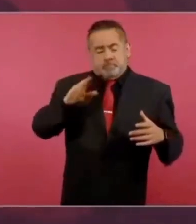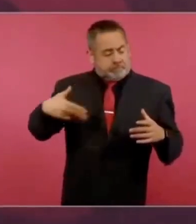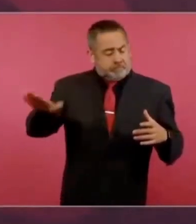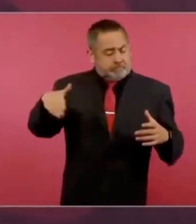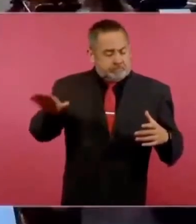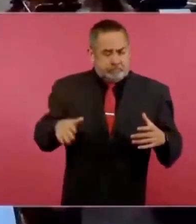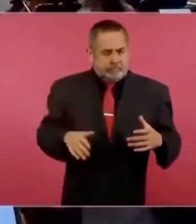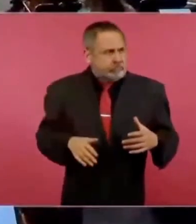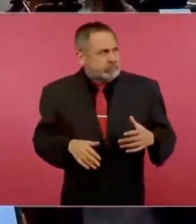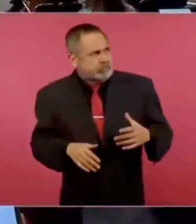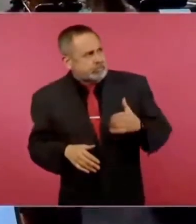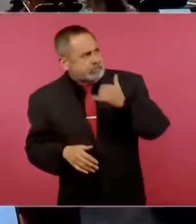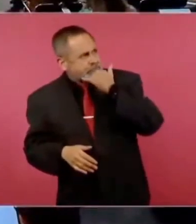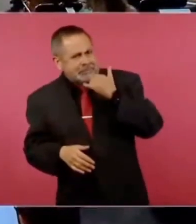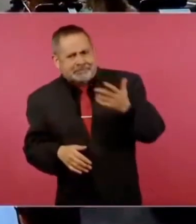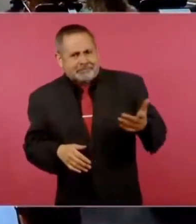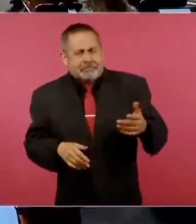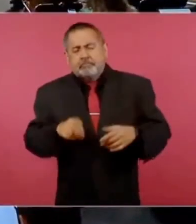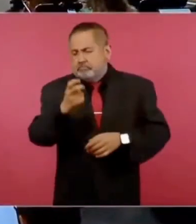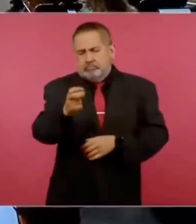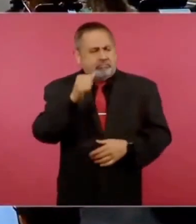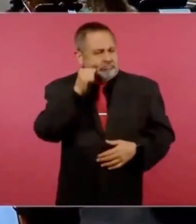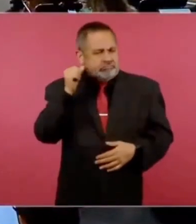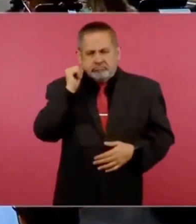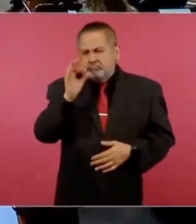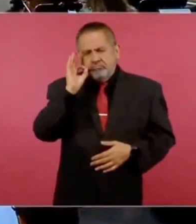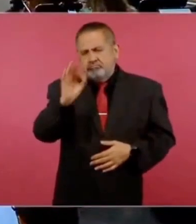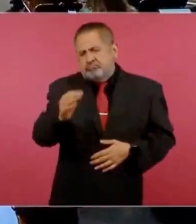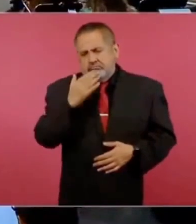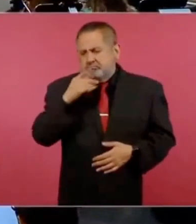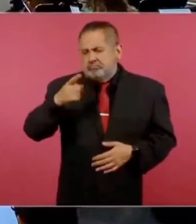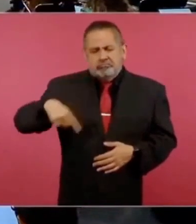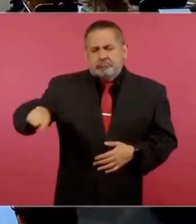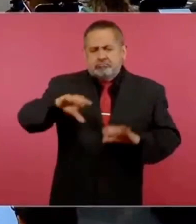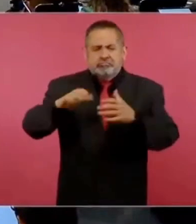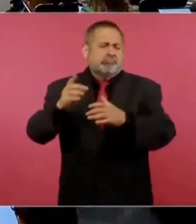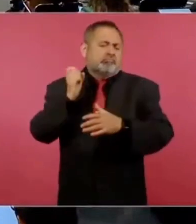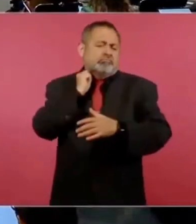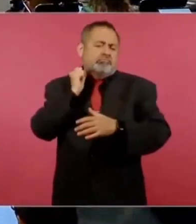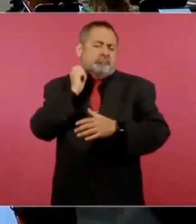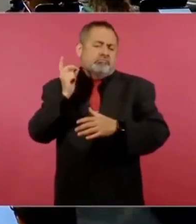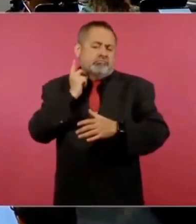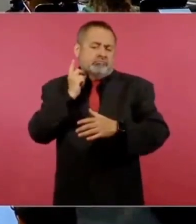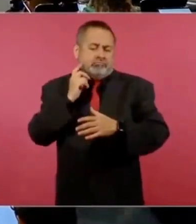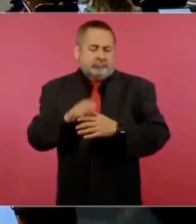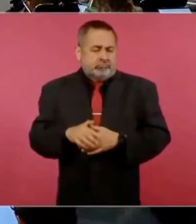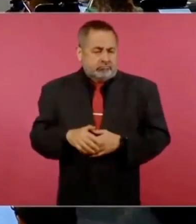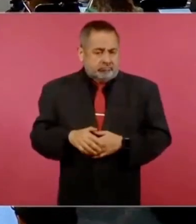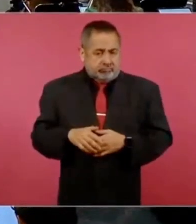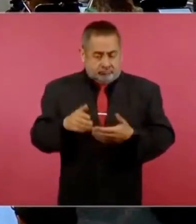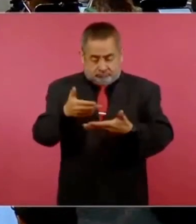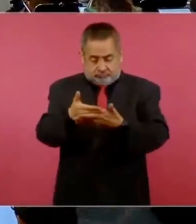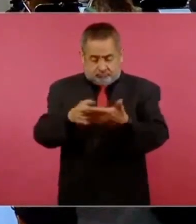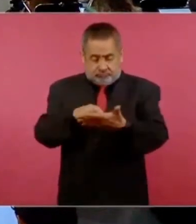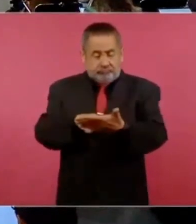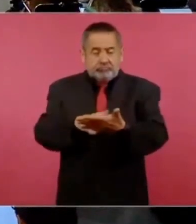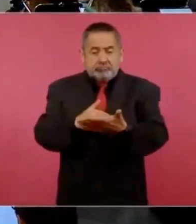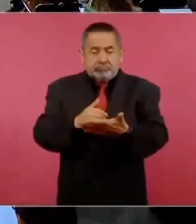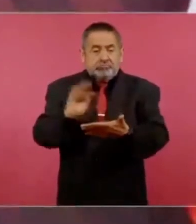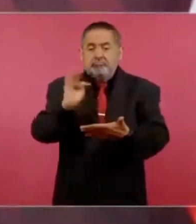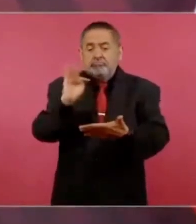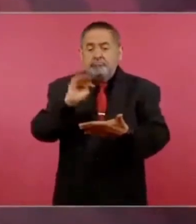bien ayer los legisladores en decir, hay este error,